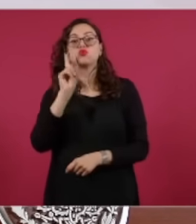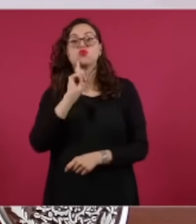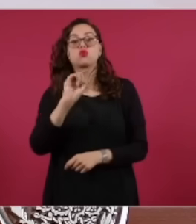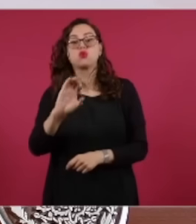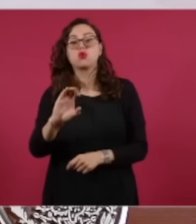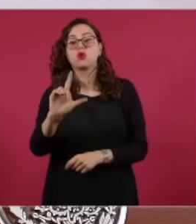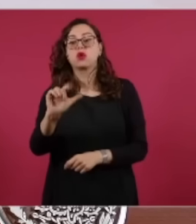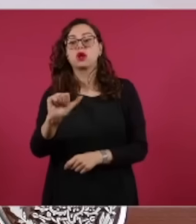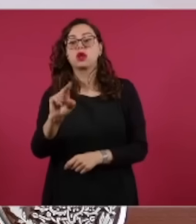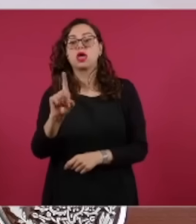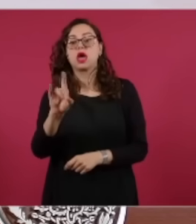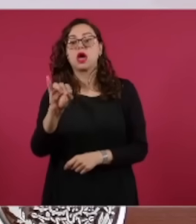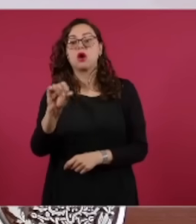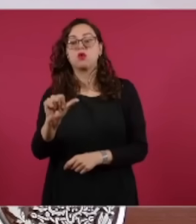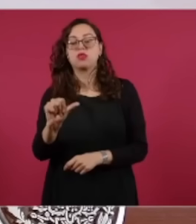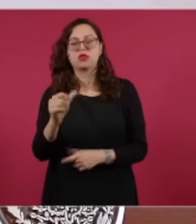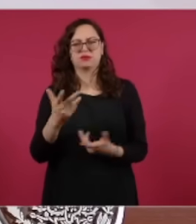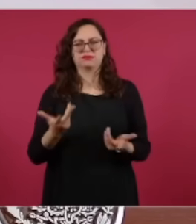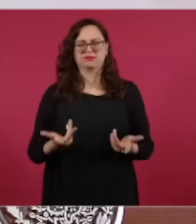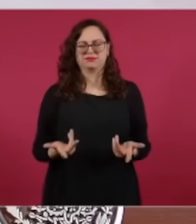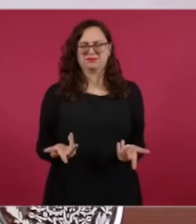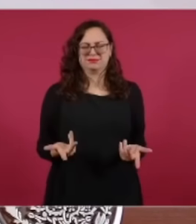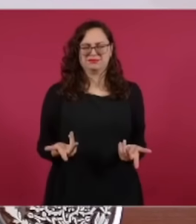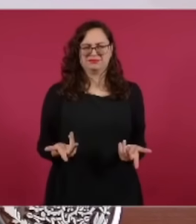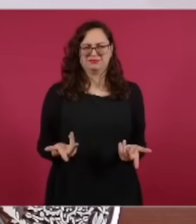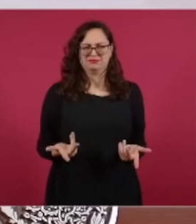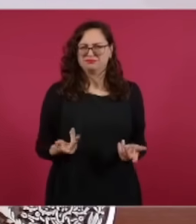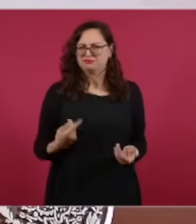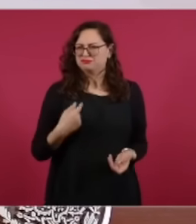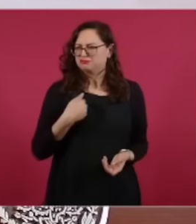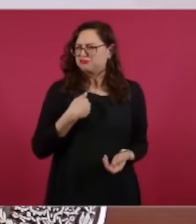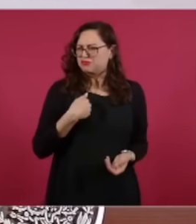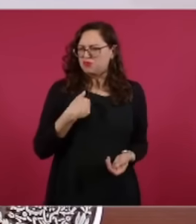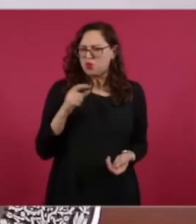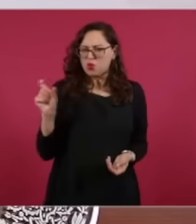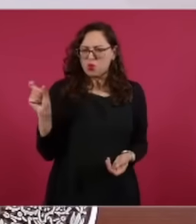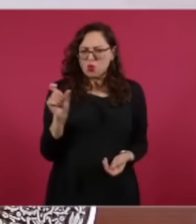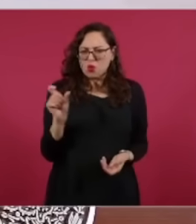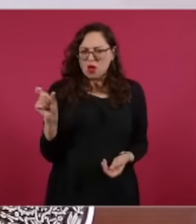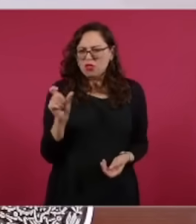eh presidenta electa Dónde están las pruebas